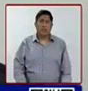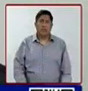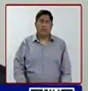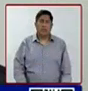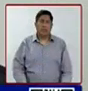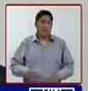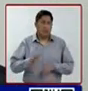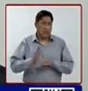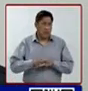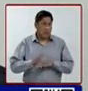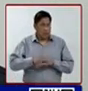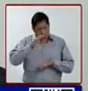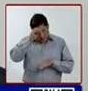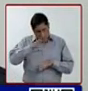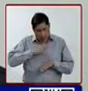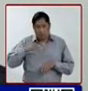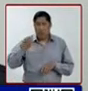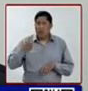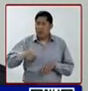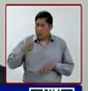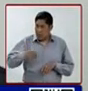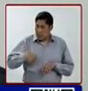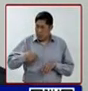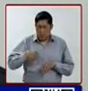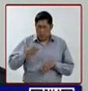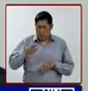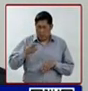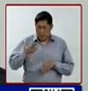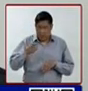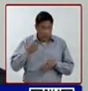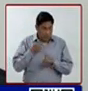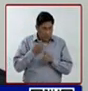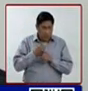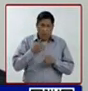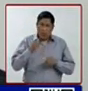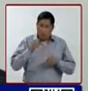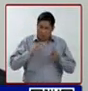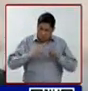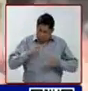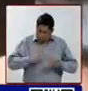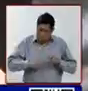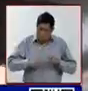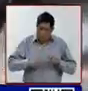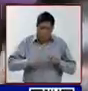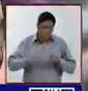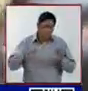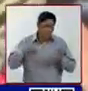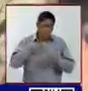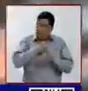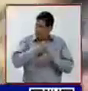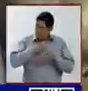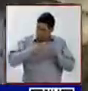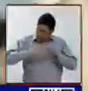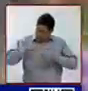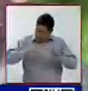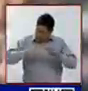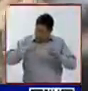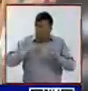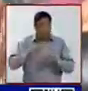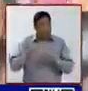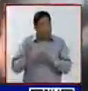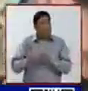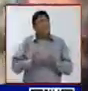Me ha combinado el señor juez para que se haga una autoprocesal de investigación para en un mes. Estamos en etapa de investigación y en